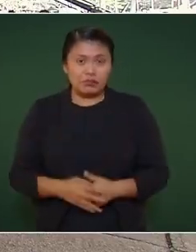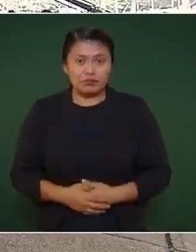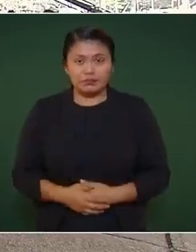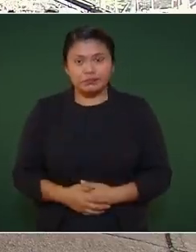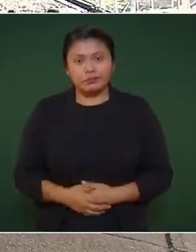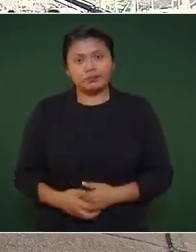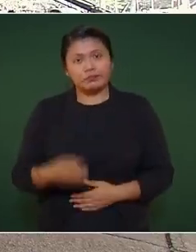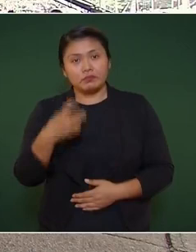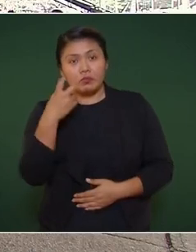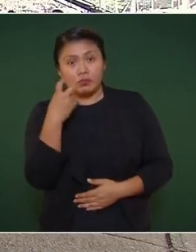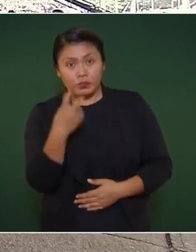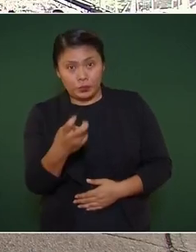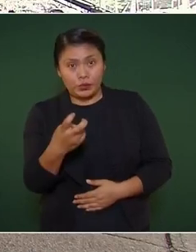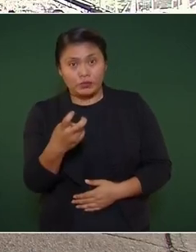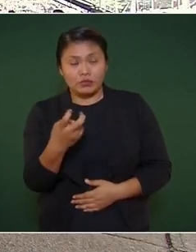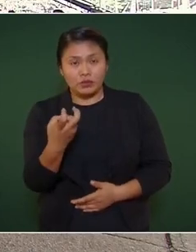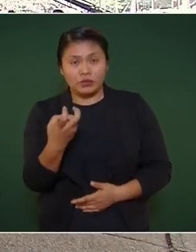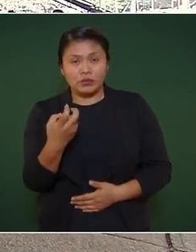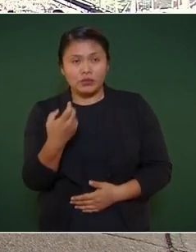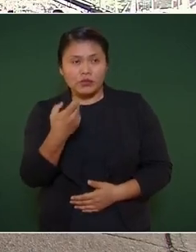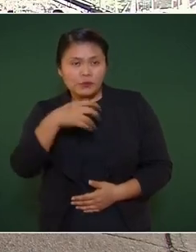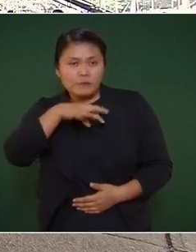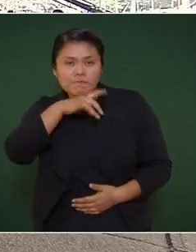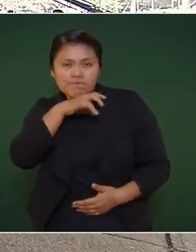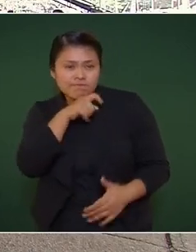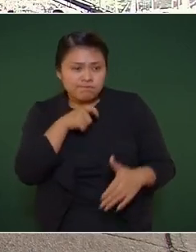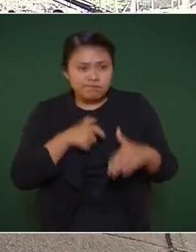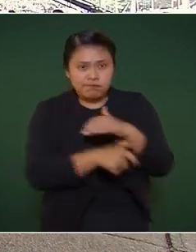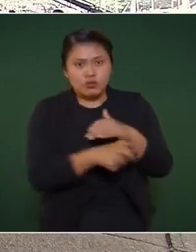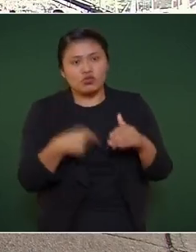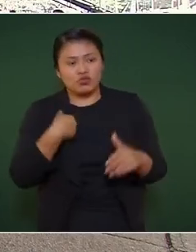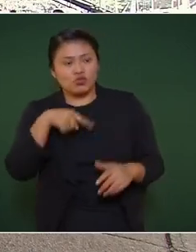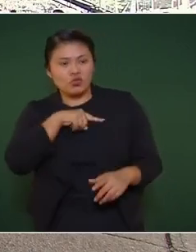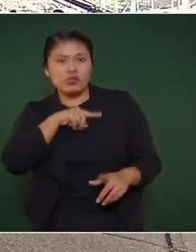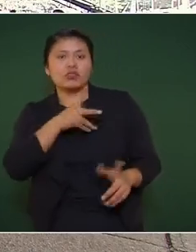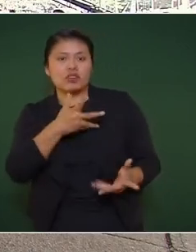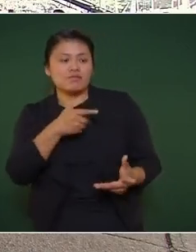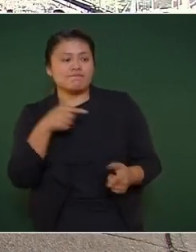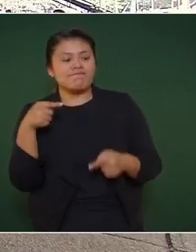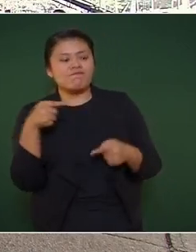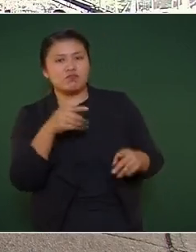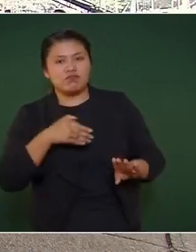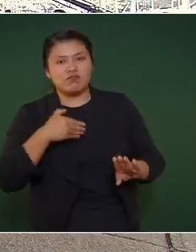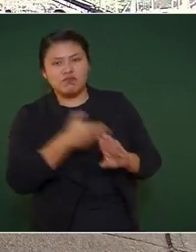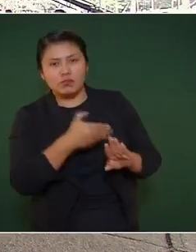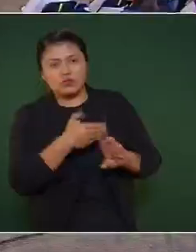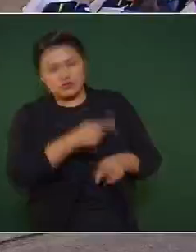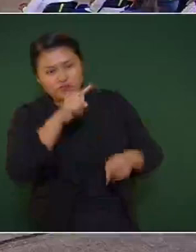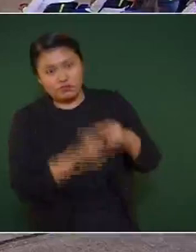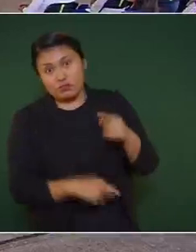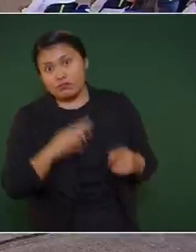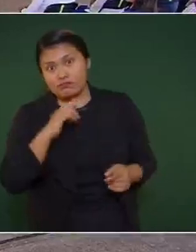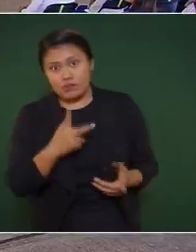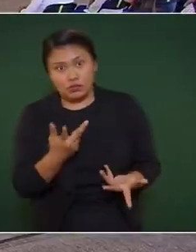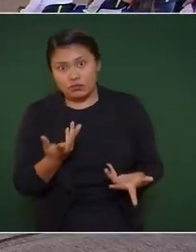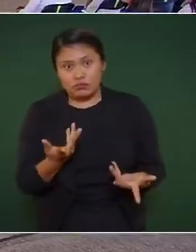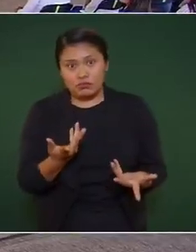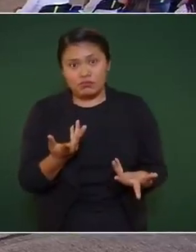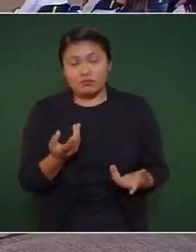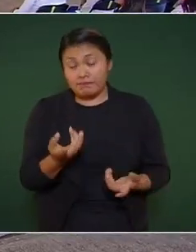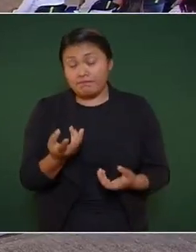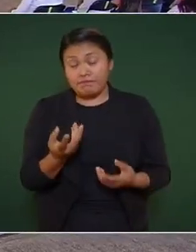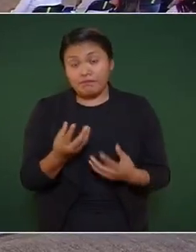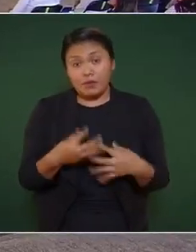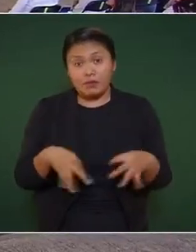la corrupción hay que combatirla, no solo por razones de índole moral, sino porque